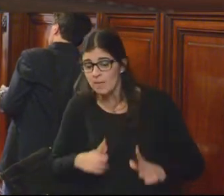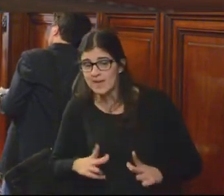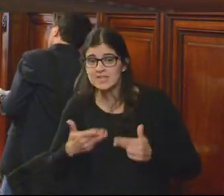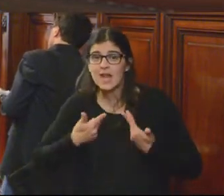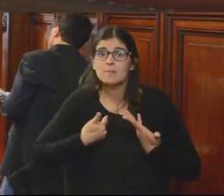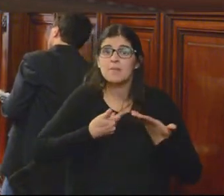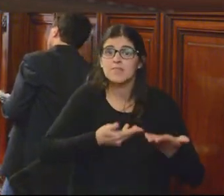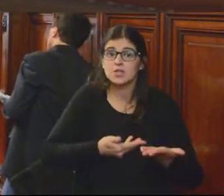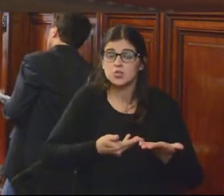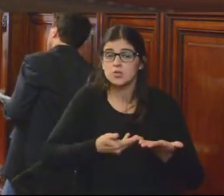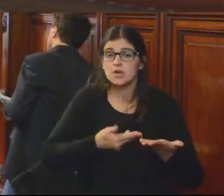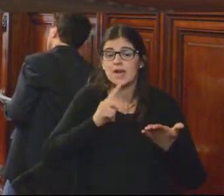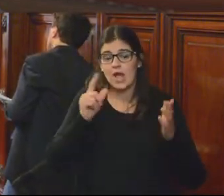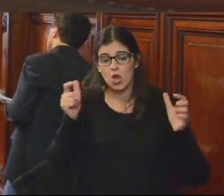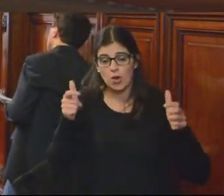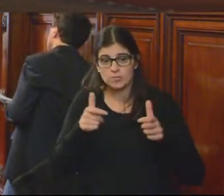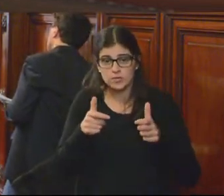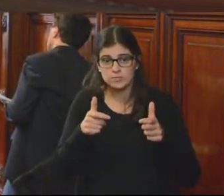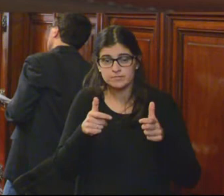invitación, la Comisión